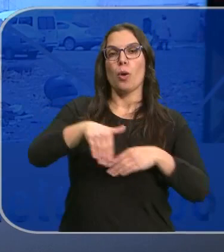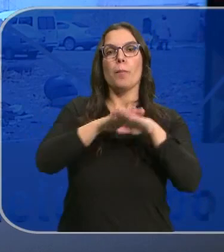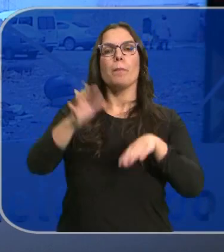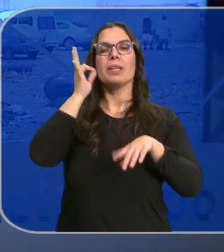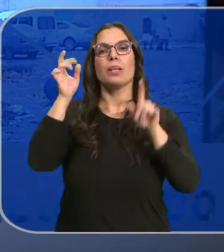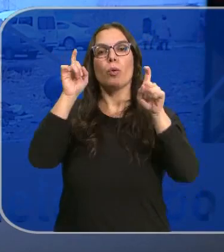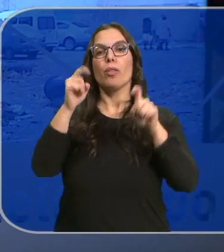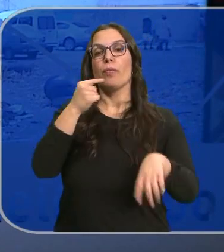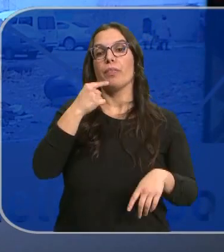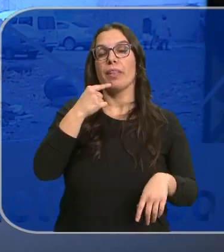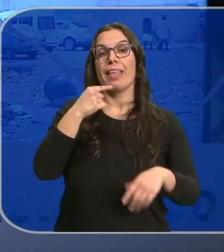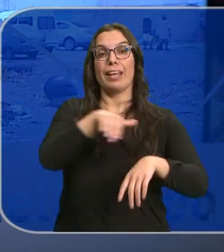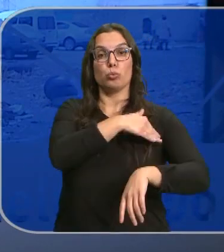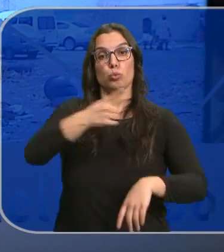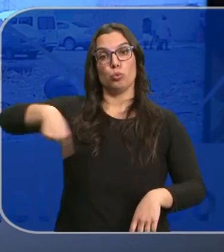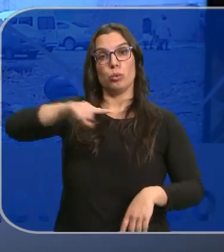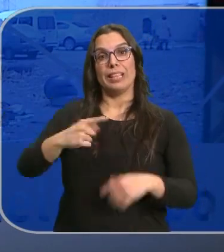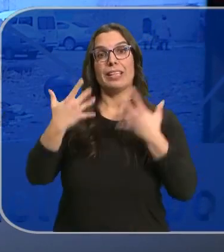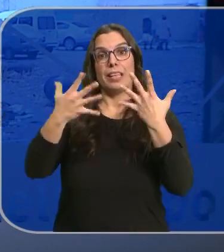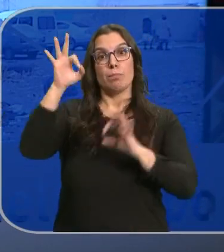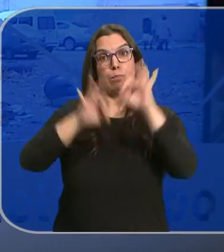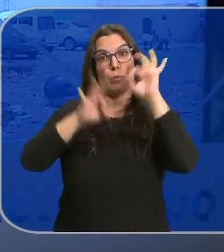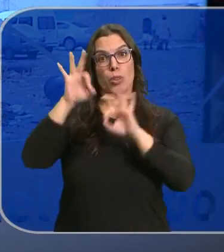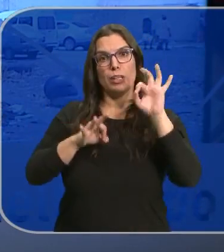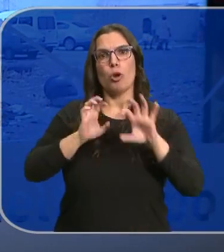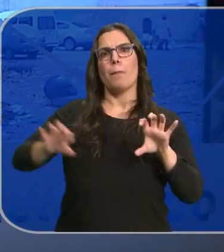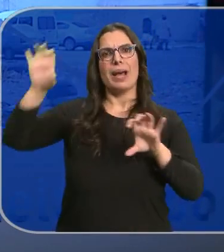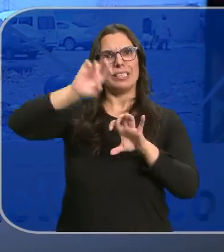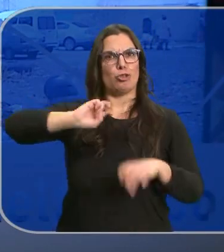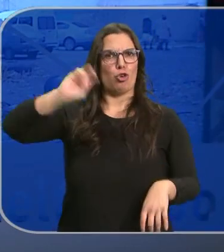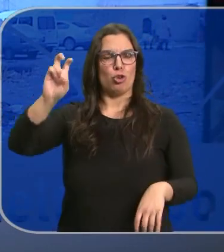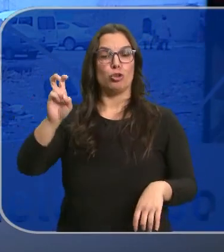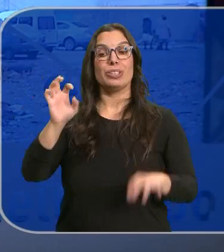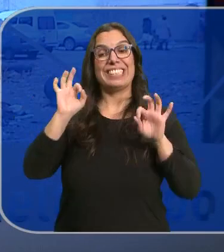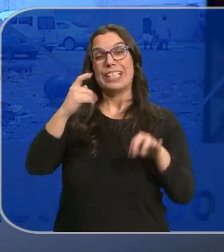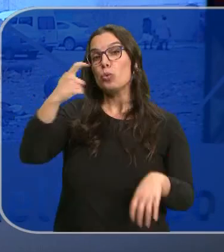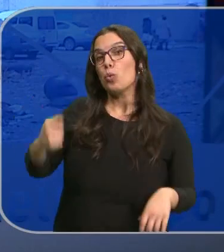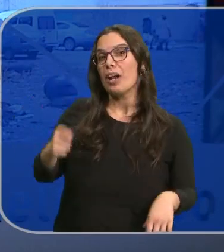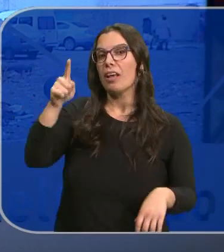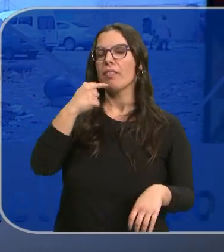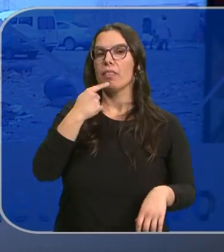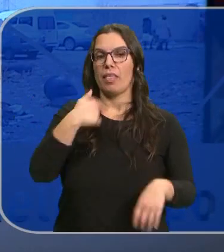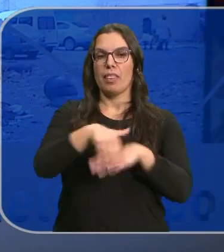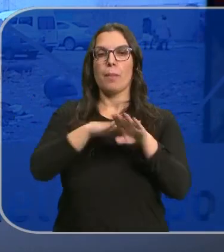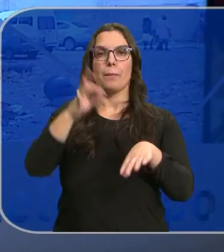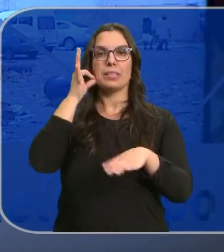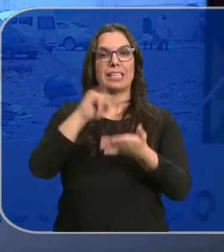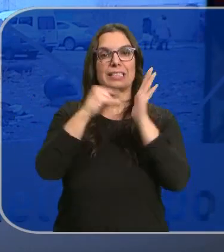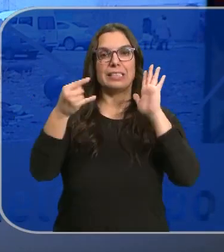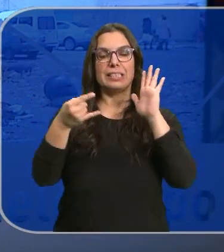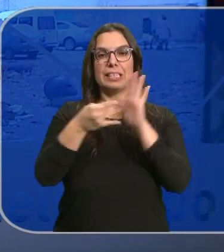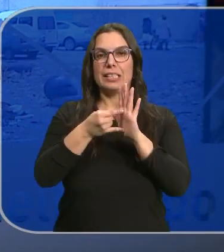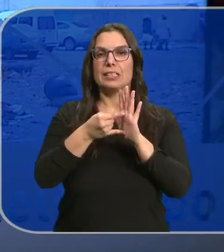que el 10% de los estudiantes proceden de otros países y, en concreto, sobre los llegados desde Ucrania, ha asegurado que el sistema está